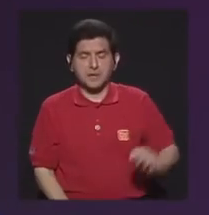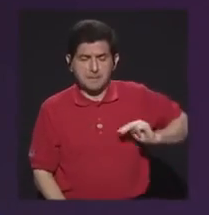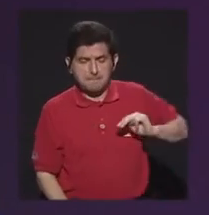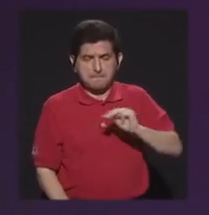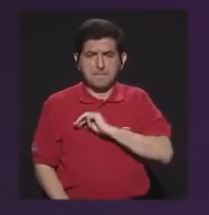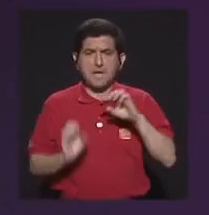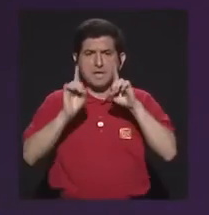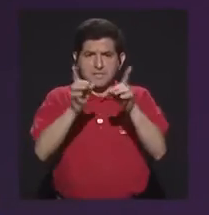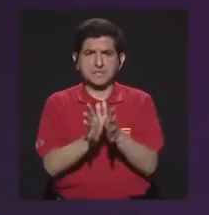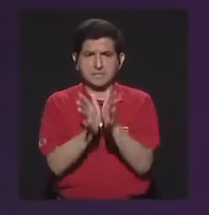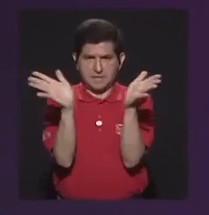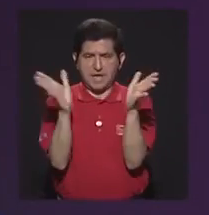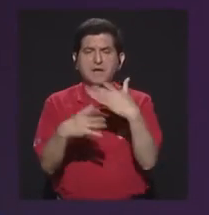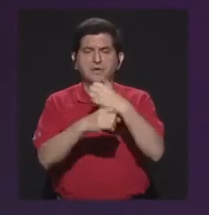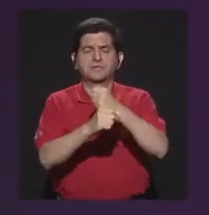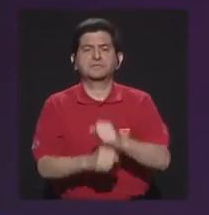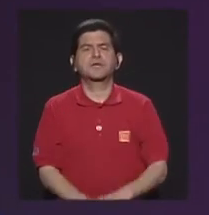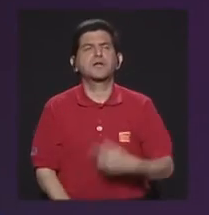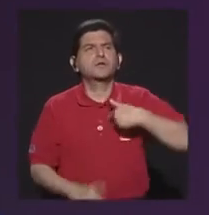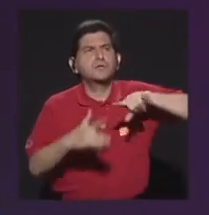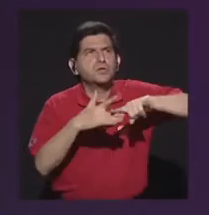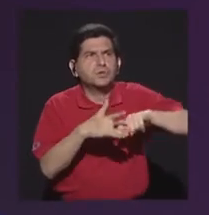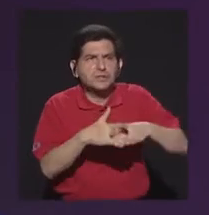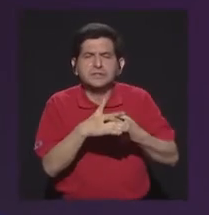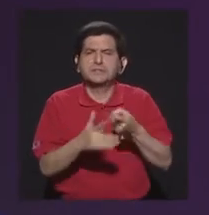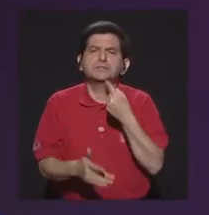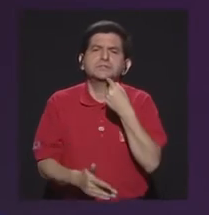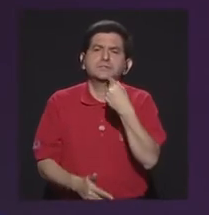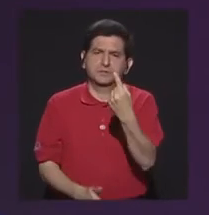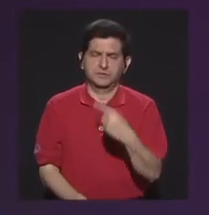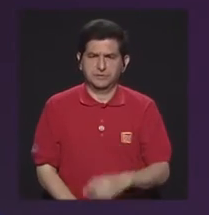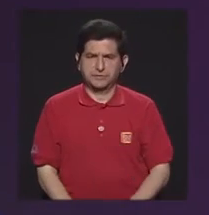estamos haciendo. Yo quisiera empezar diciendo que